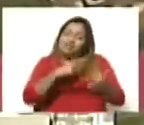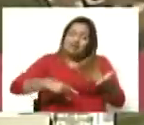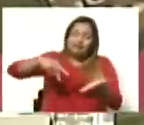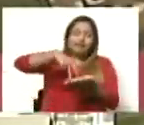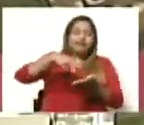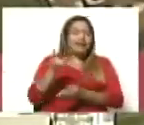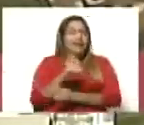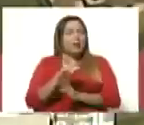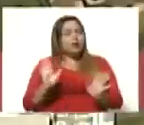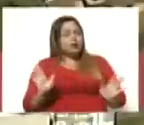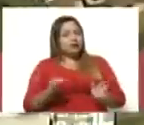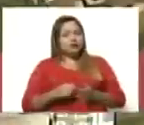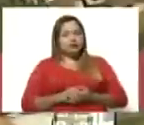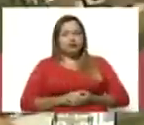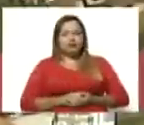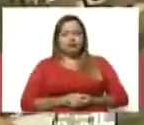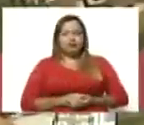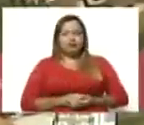rápido.